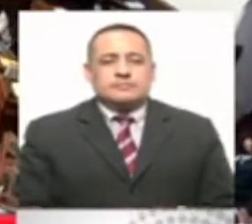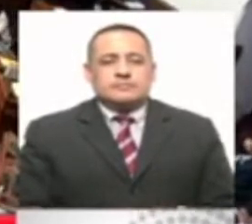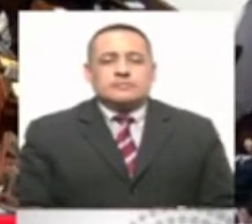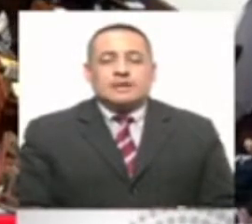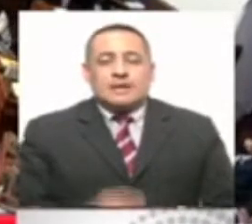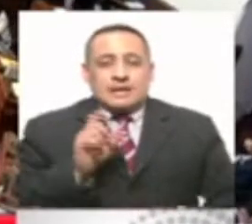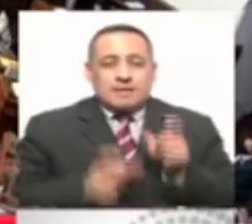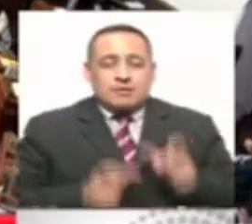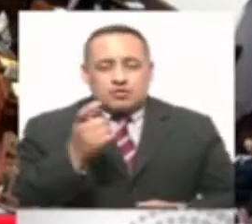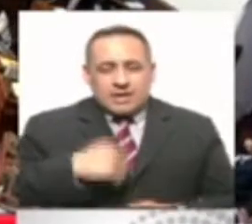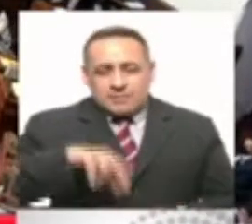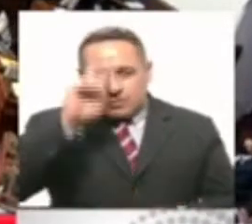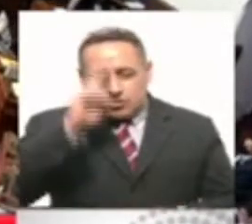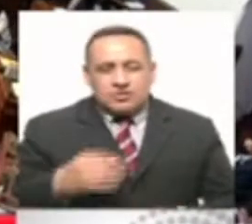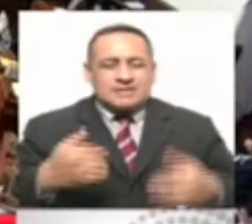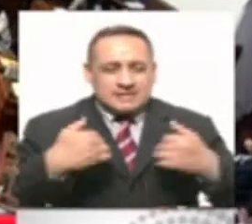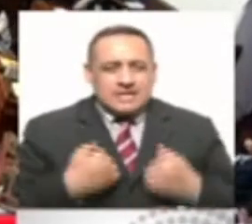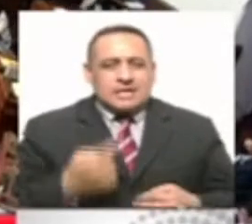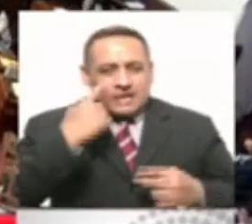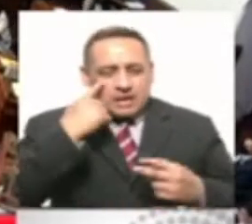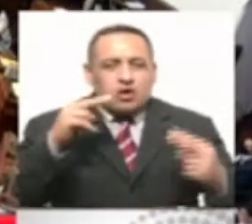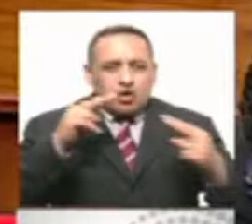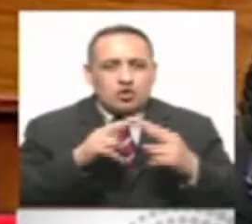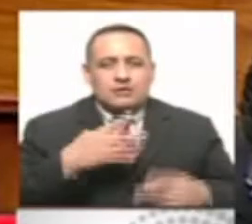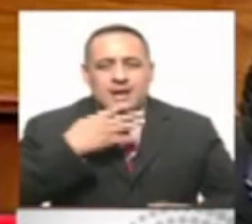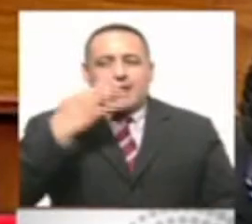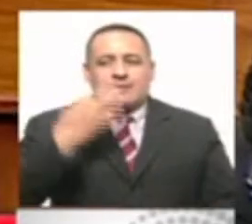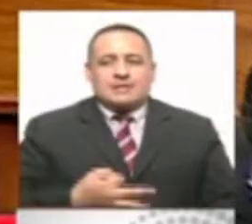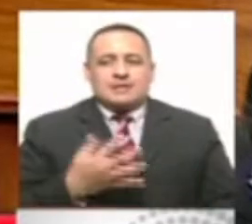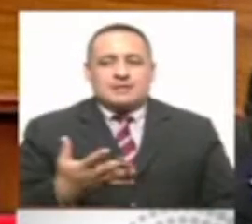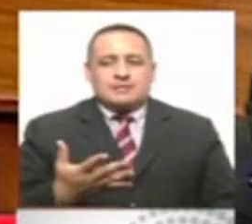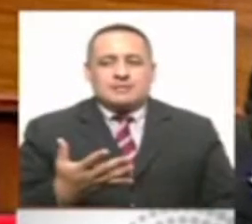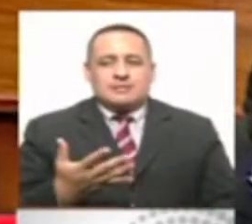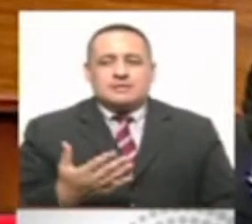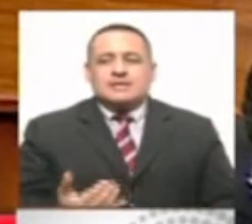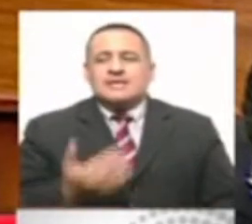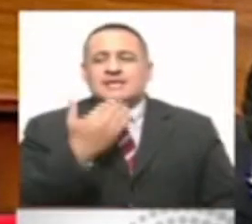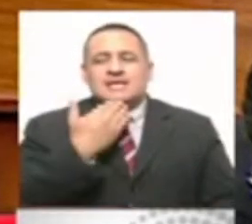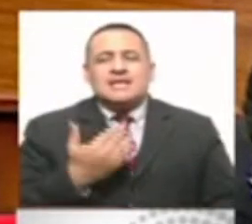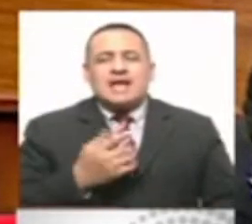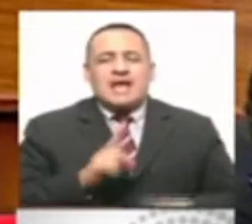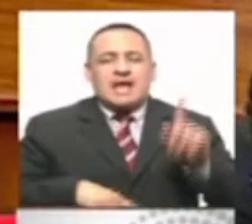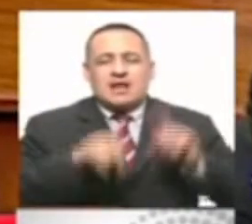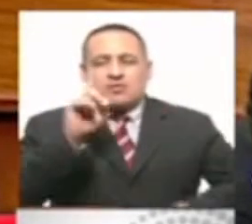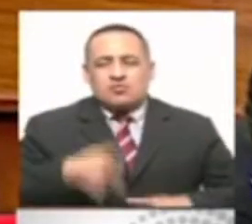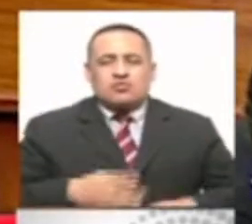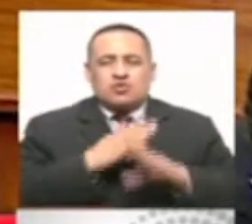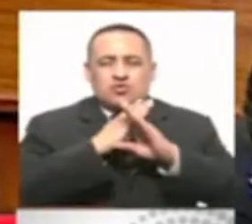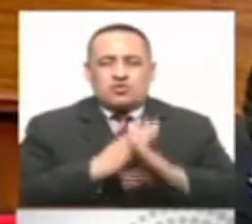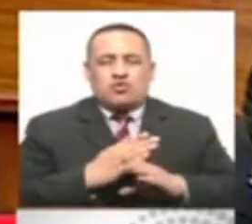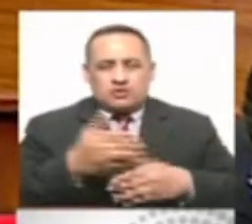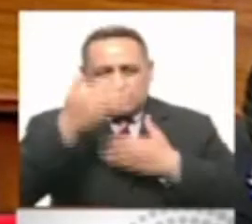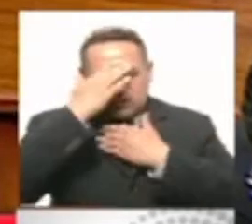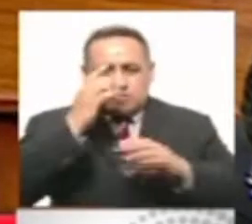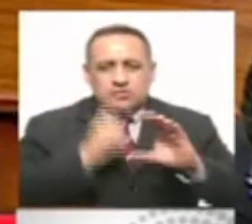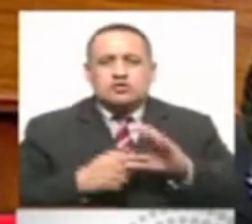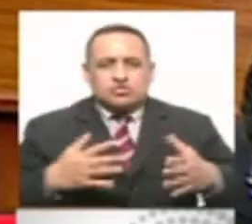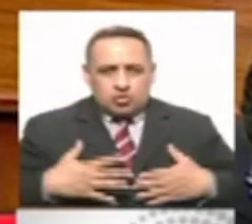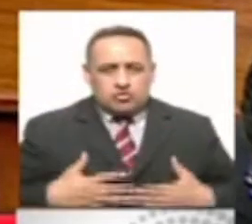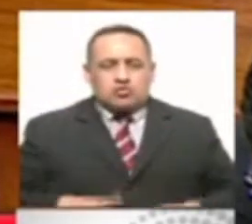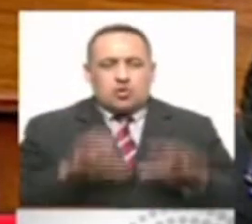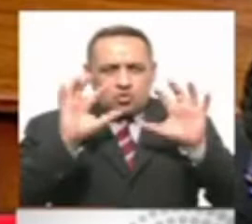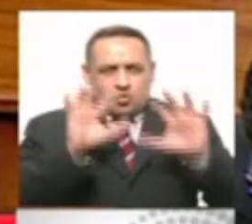El pueblo peruano tiene que conocer la verdad. Quienes están en contra de los terroristas somos